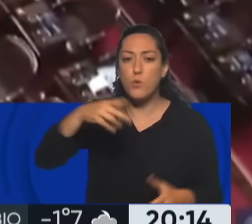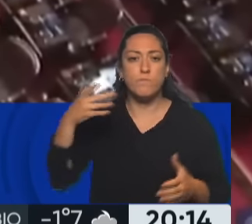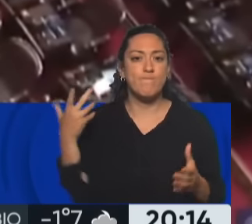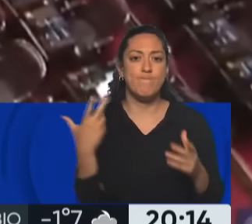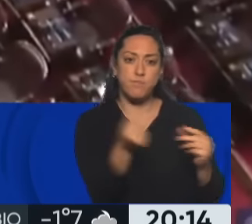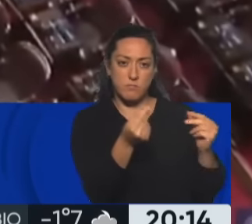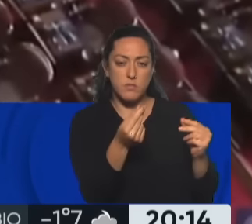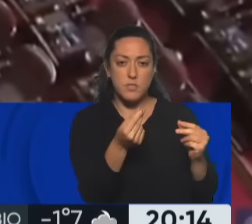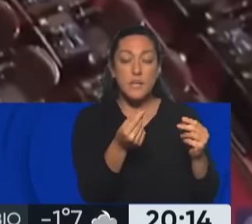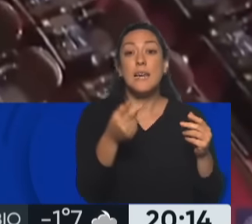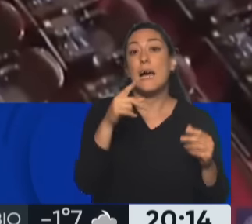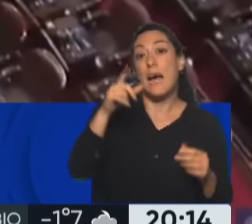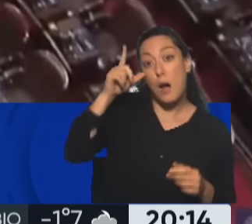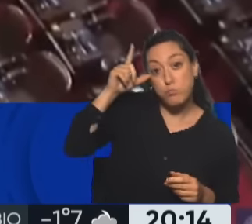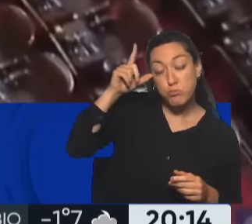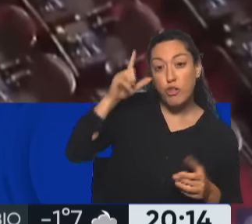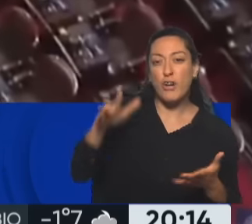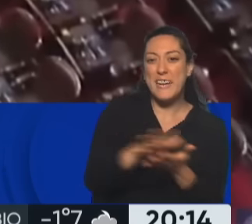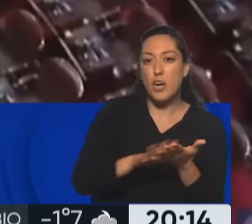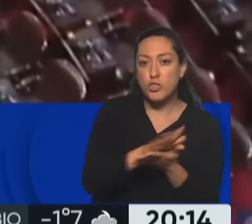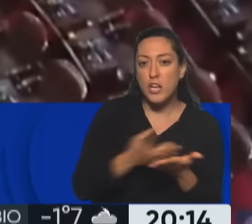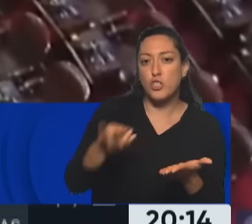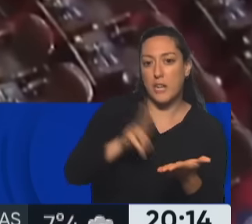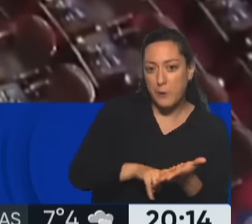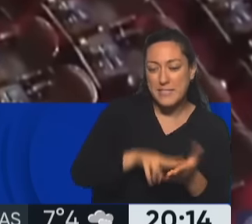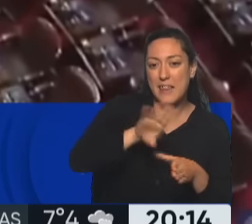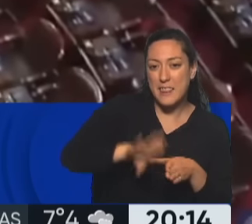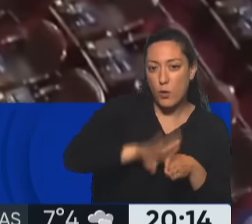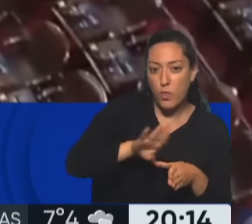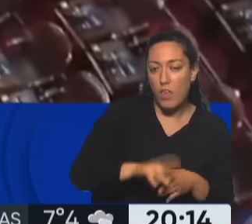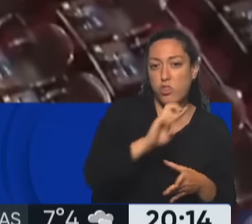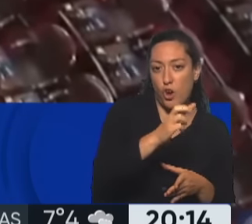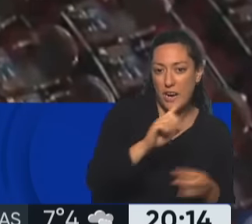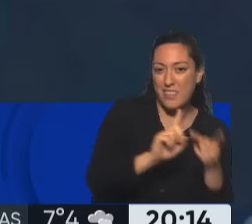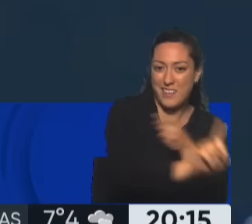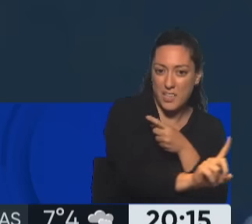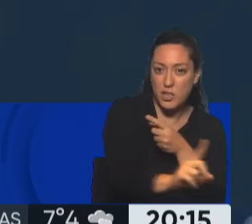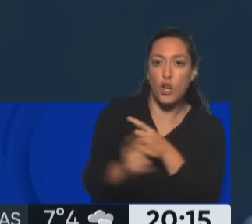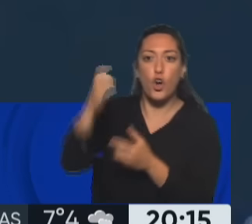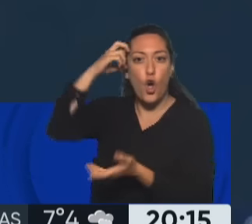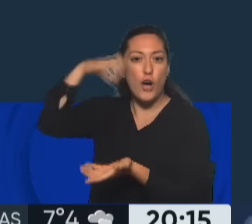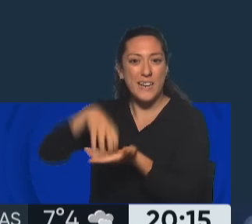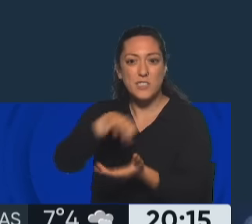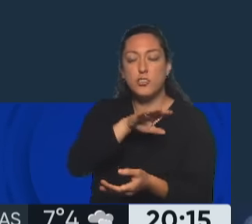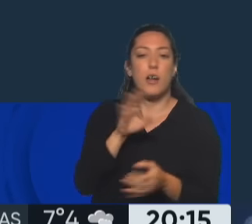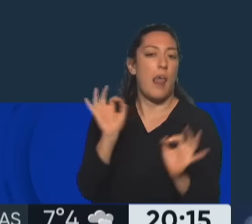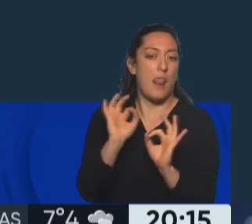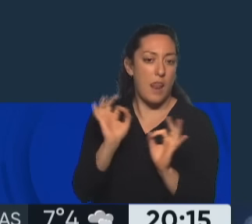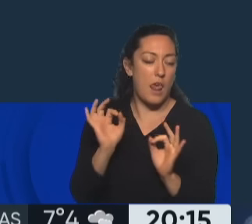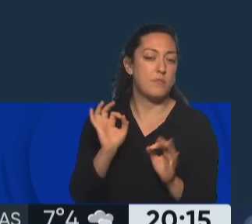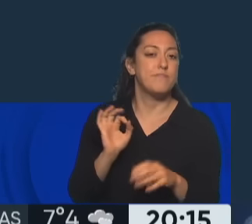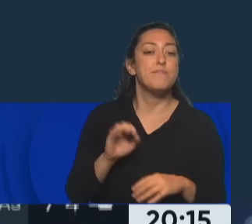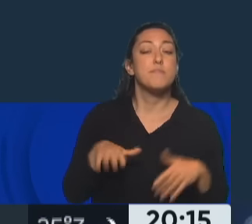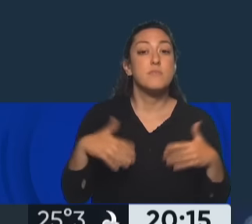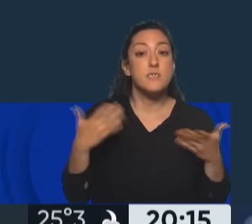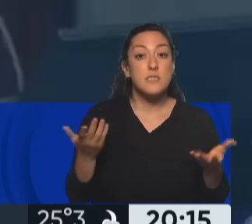Economía, Luis Caputo, renegociar la deuda en moneda extranjera sin pasar justamente por el Congreso de la Nación. Más temprano y también por falta